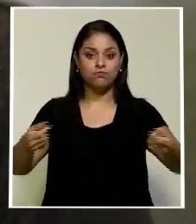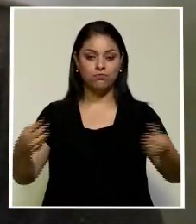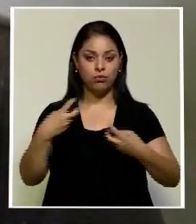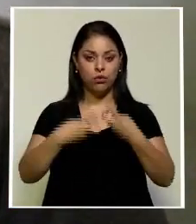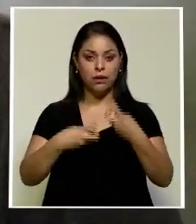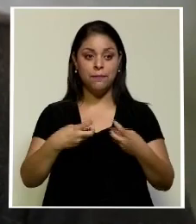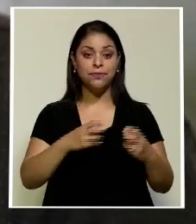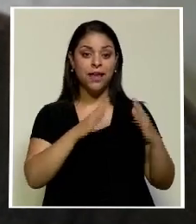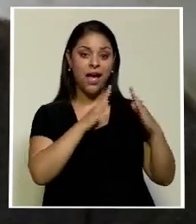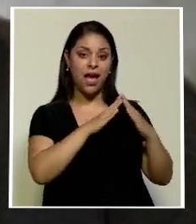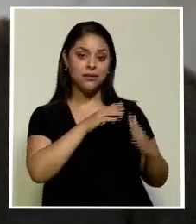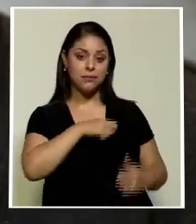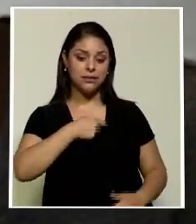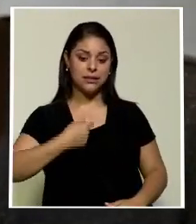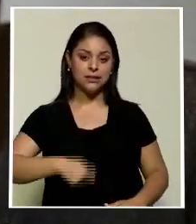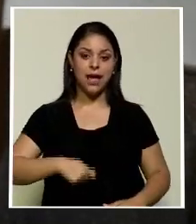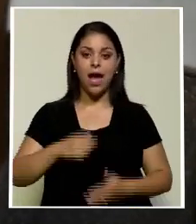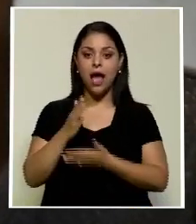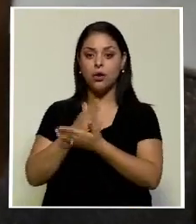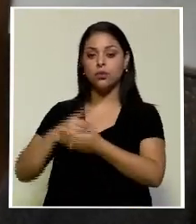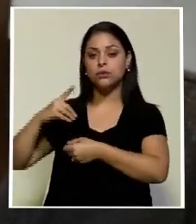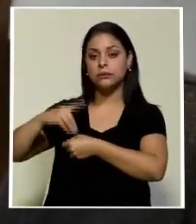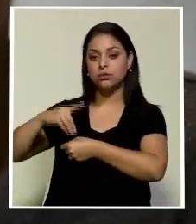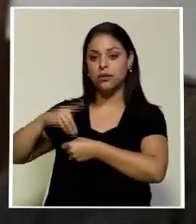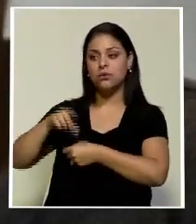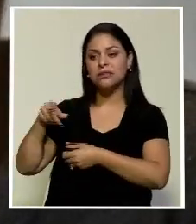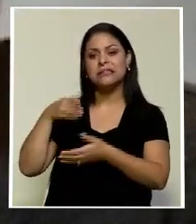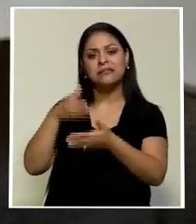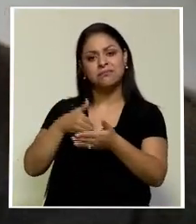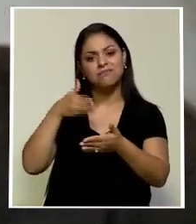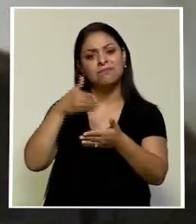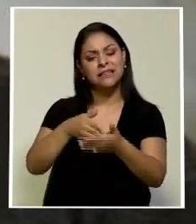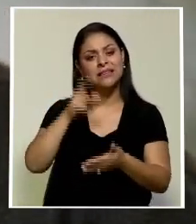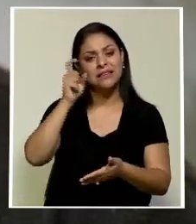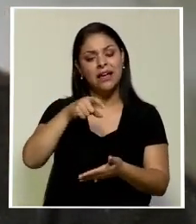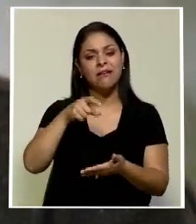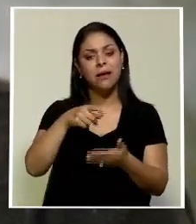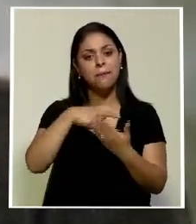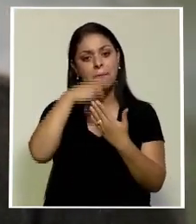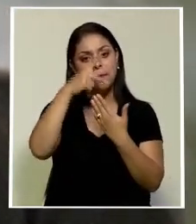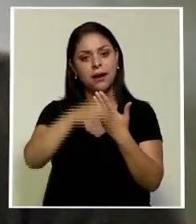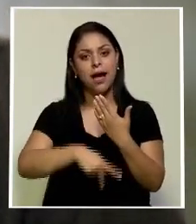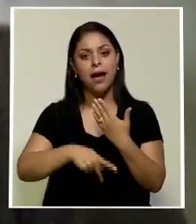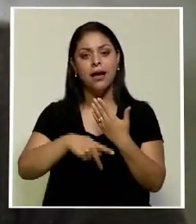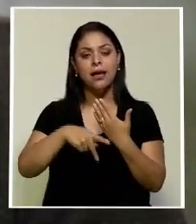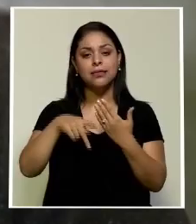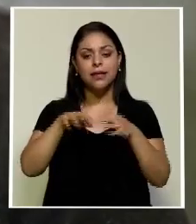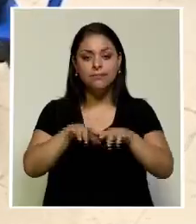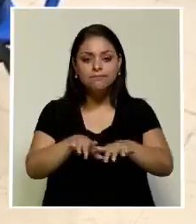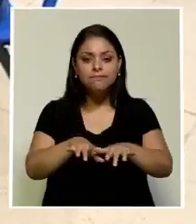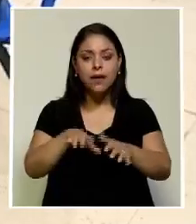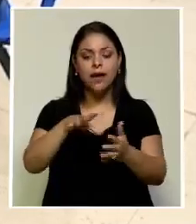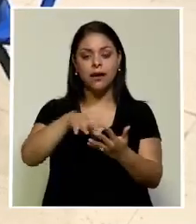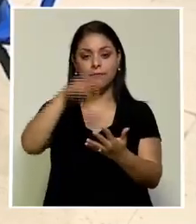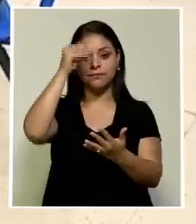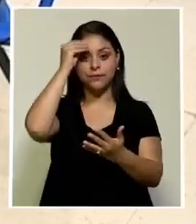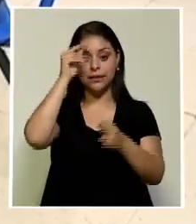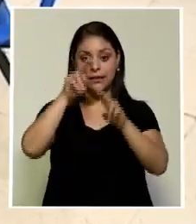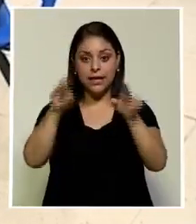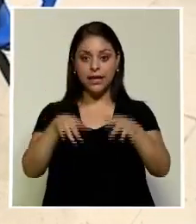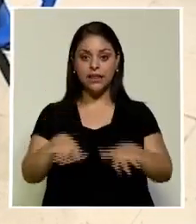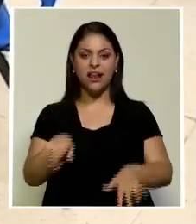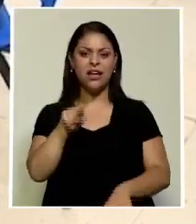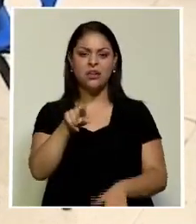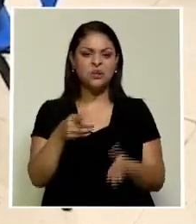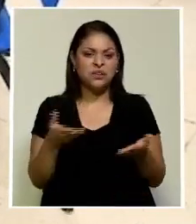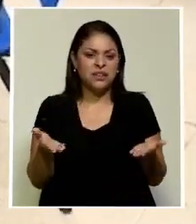varios legisladores están instando a retomar el plan de alfabetización digital. Pero, ¿qué es esto y cuál es la propuesta de